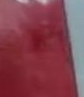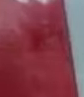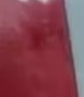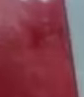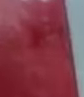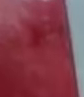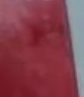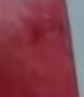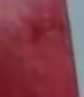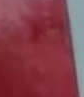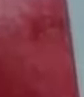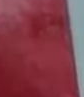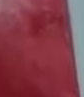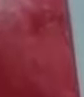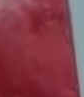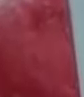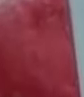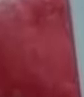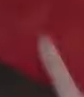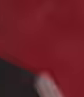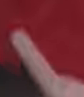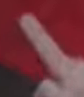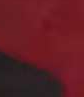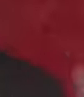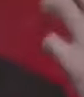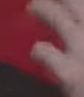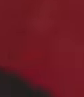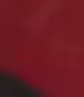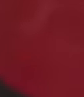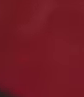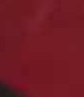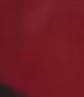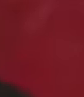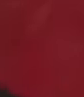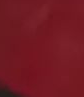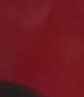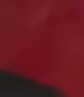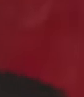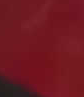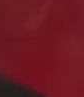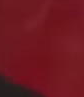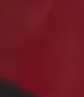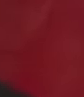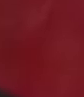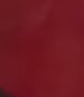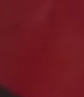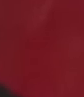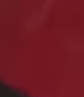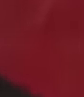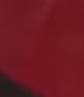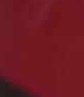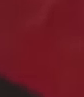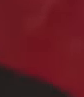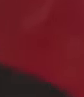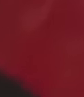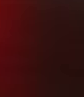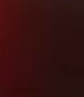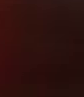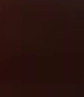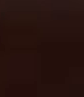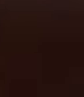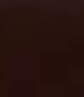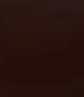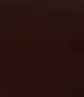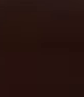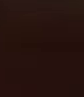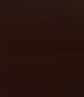Narcos. Admiras a Escobar y Tomiñanco, pues que jodan, puta escoria de persona. Yo admiro mucho más a las madres contra la